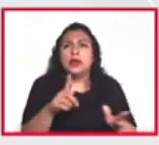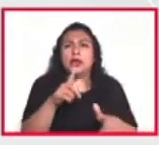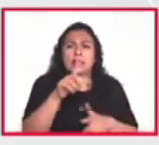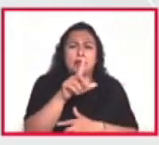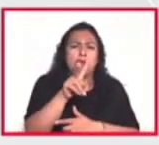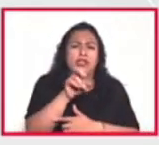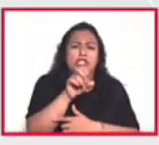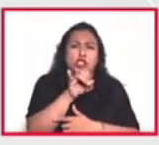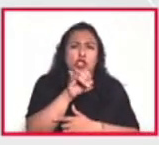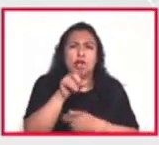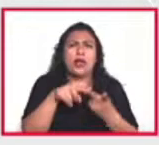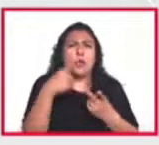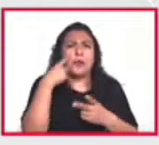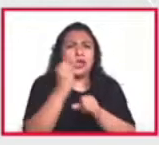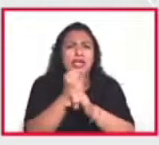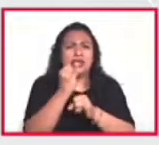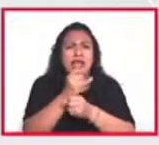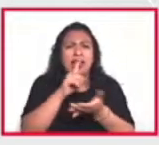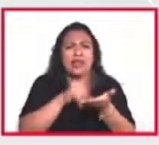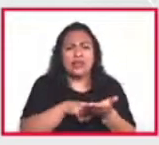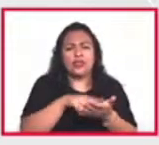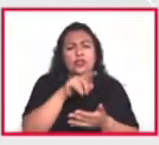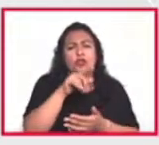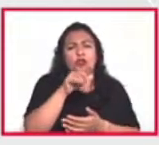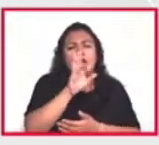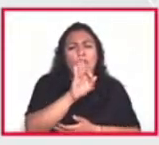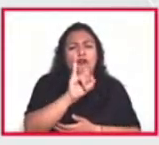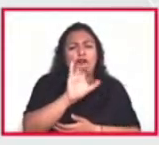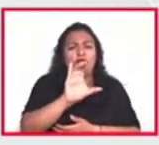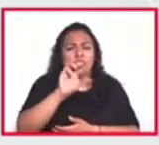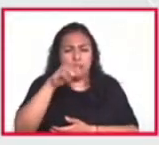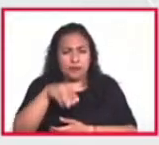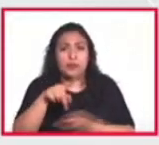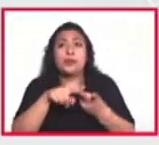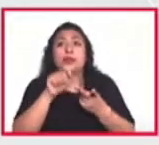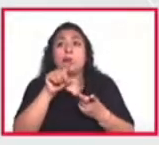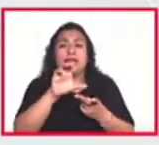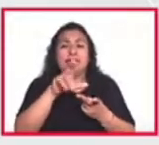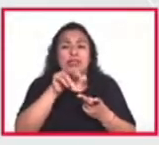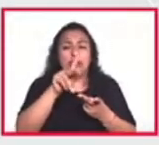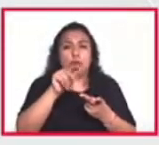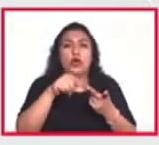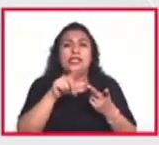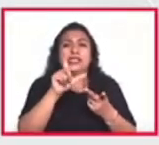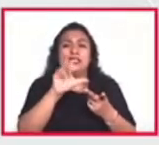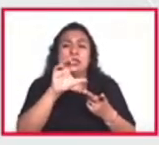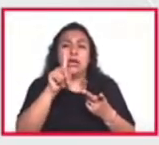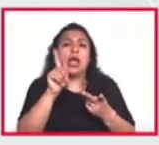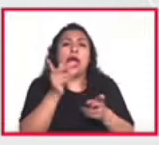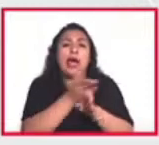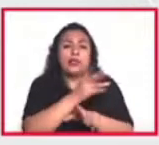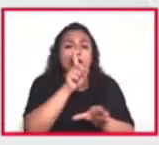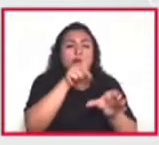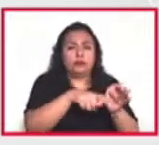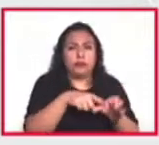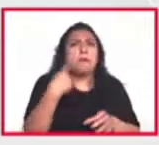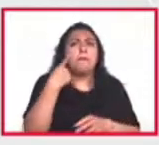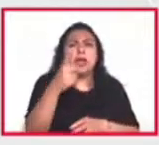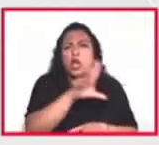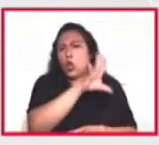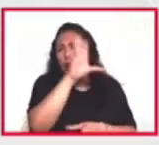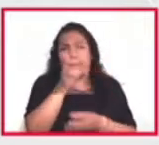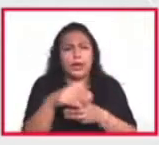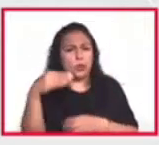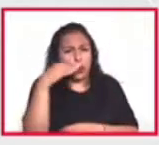línea a través de la plataforma del Festival Internacional de Cine de Morelia y a través de Cinepolis Click. Tienen que hacer un registro previo, pero la van a poder ver completamente